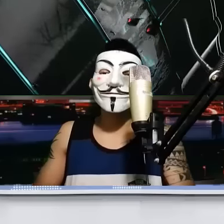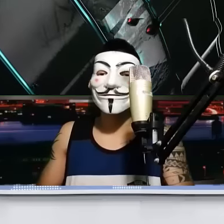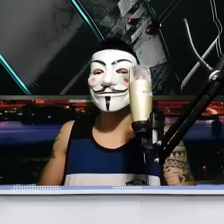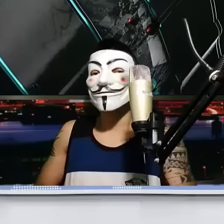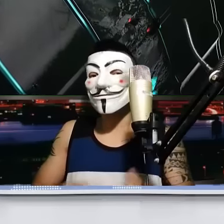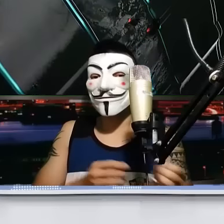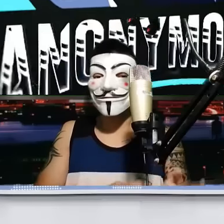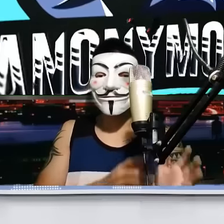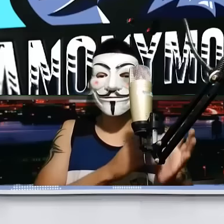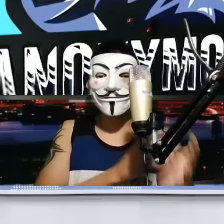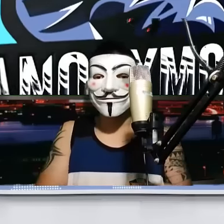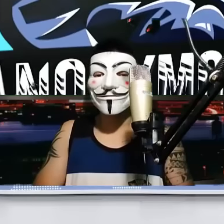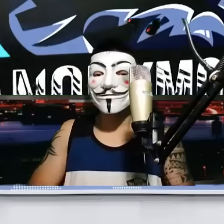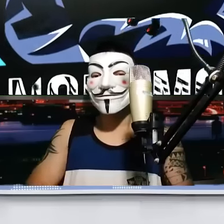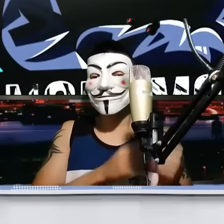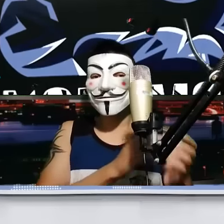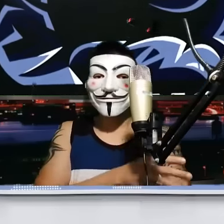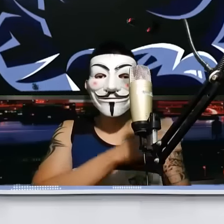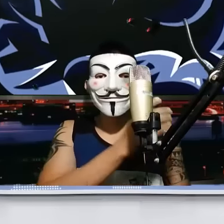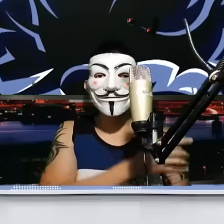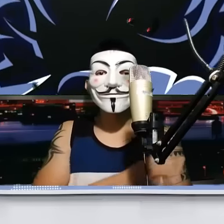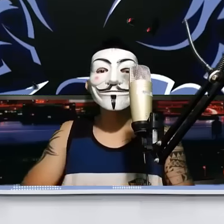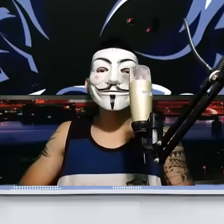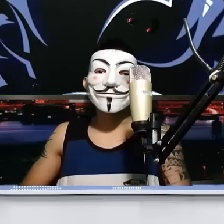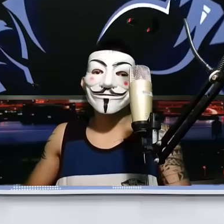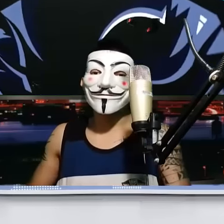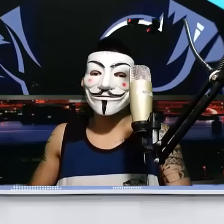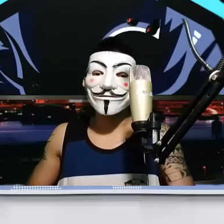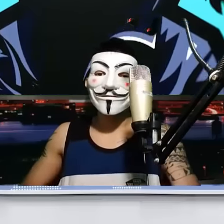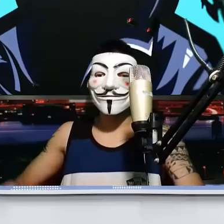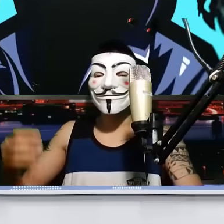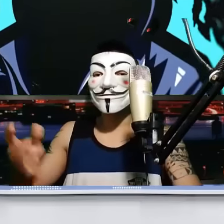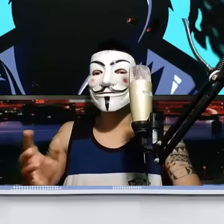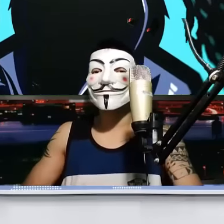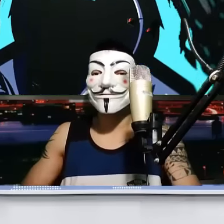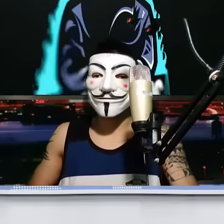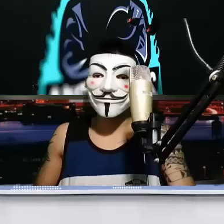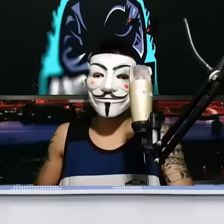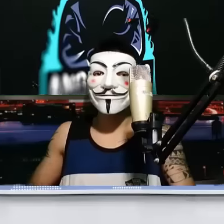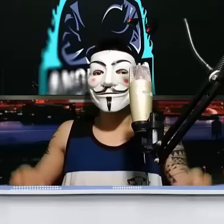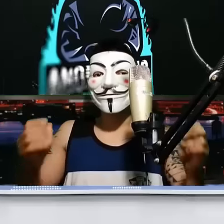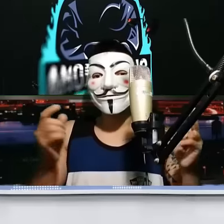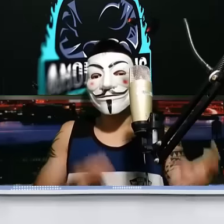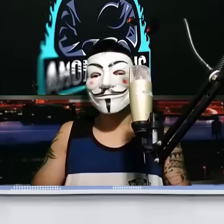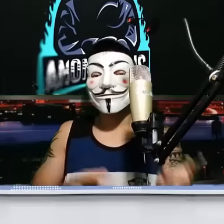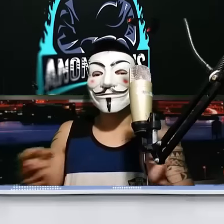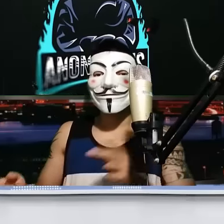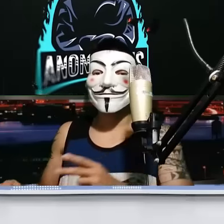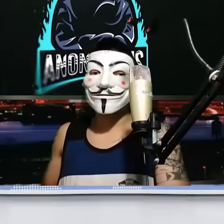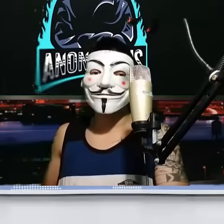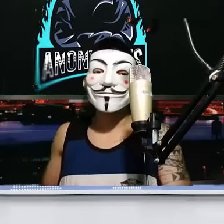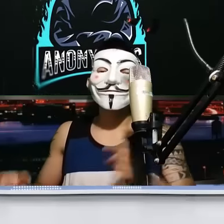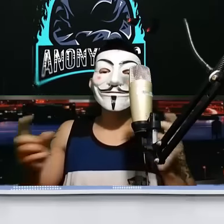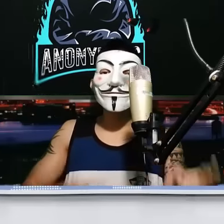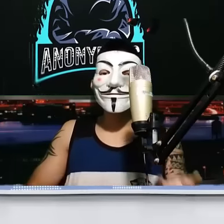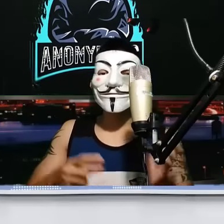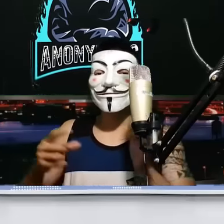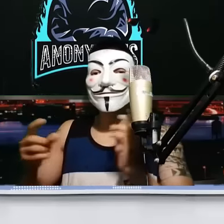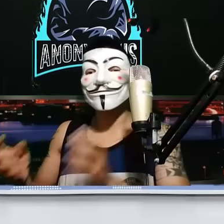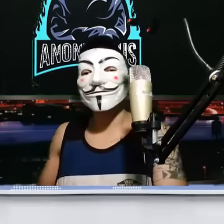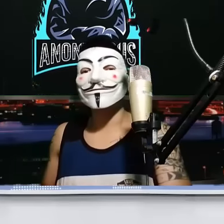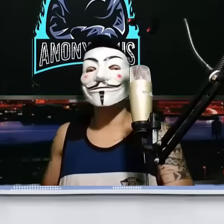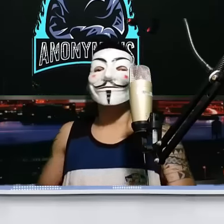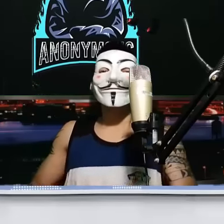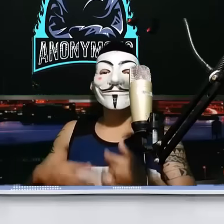salir a marchar y todos esos majes no estarían diciendo un montón de babosadas. Pero como sabemos, todas esas frases, simple